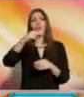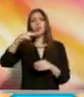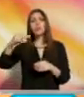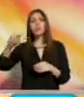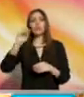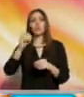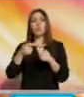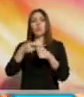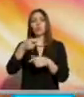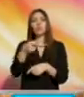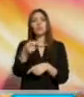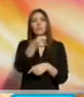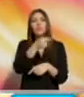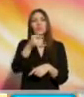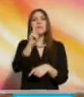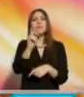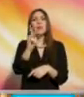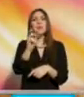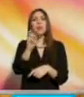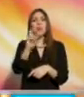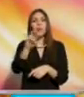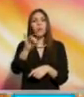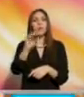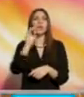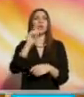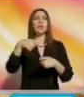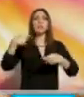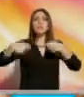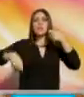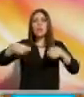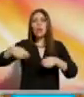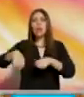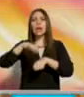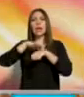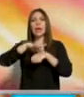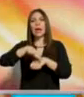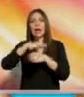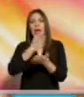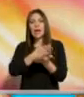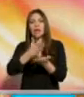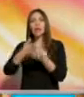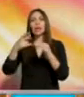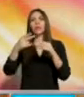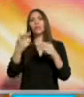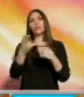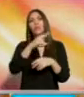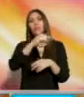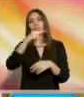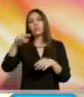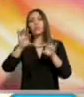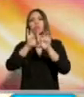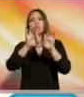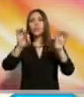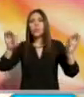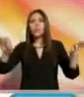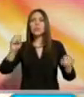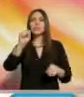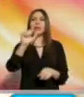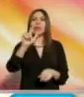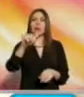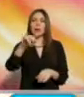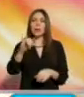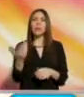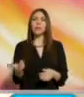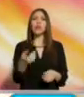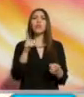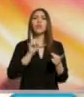Uy, qué rico. ¿Chicharrón? Ajá, O el chicharrón que estamos viendo, vea carnitas, usted qué delicia. tocino, chorizo, salami. Entonces, la pregunta es, ¿de